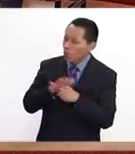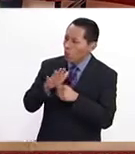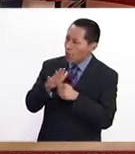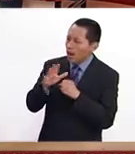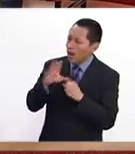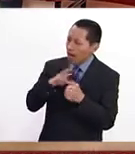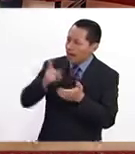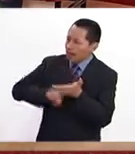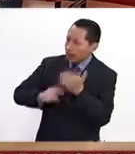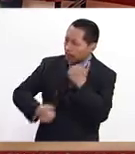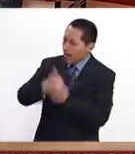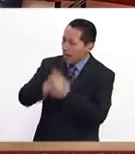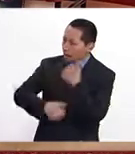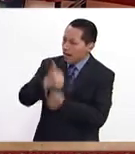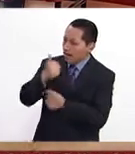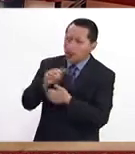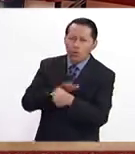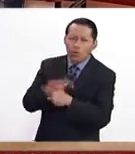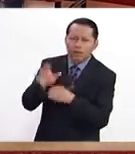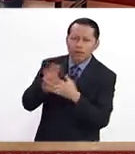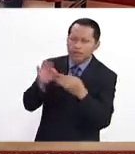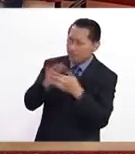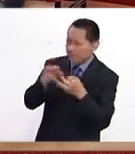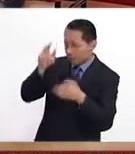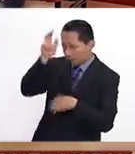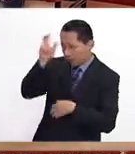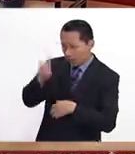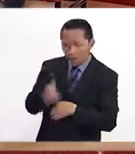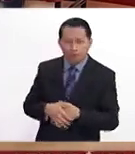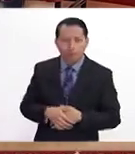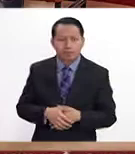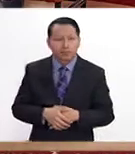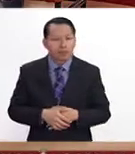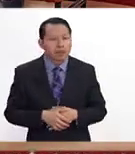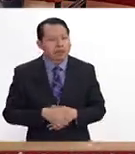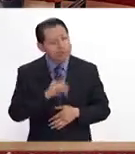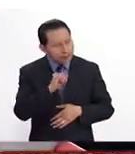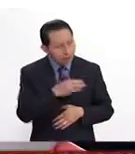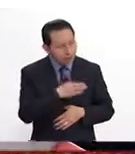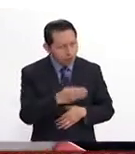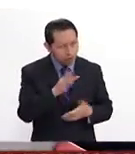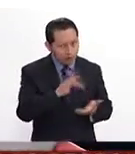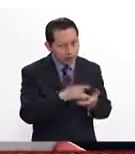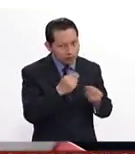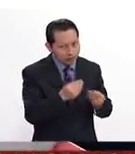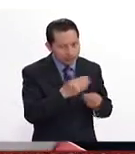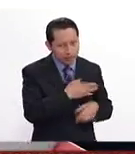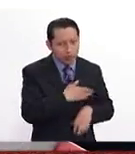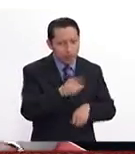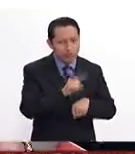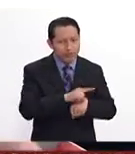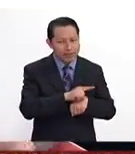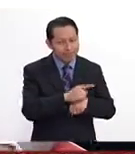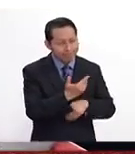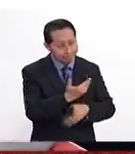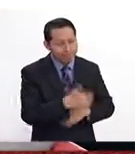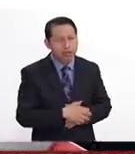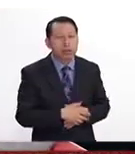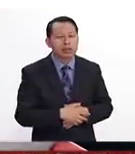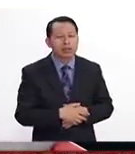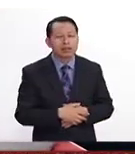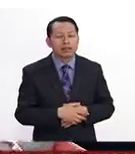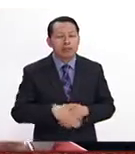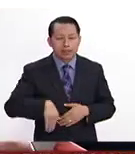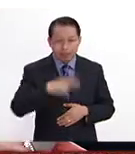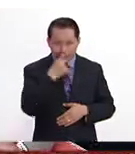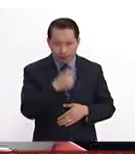académica de esta institución hayan hidalgo y bueno pues muchas gracias buenos días como lo dice es una